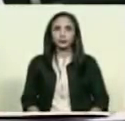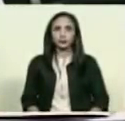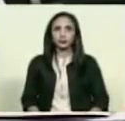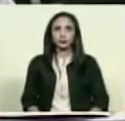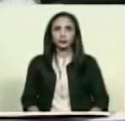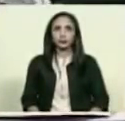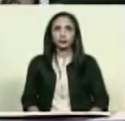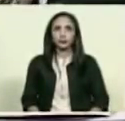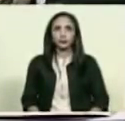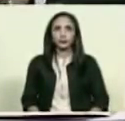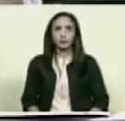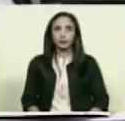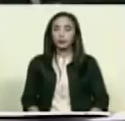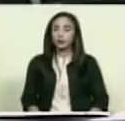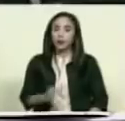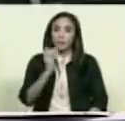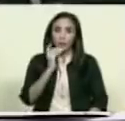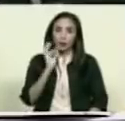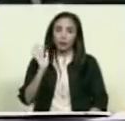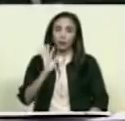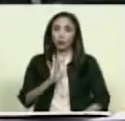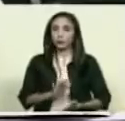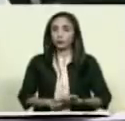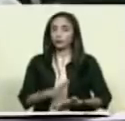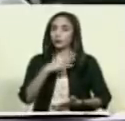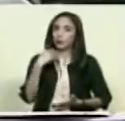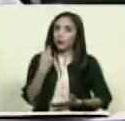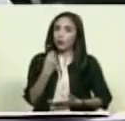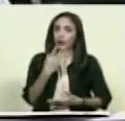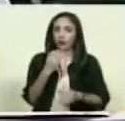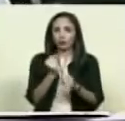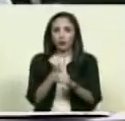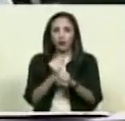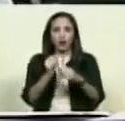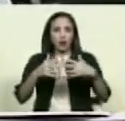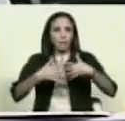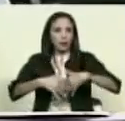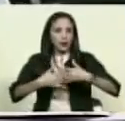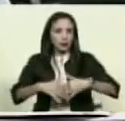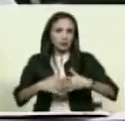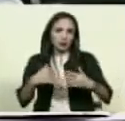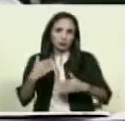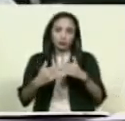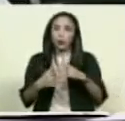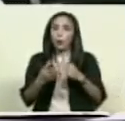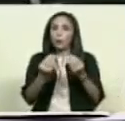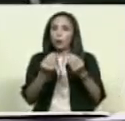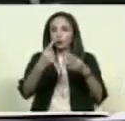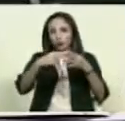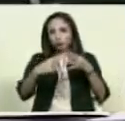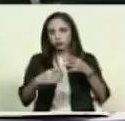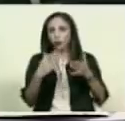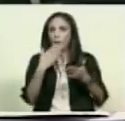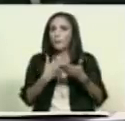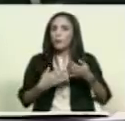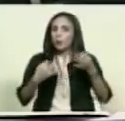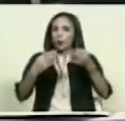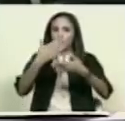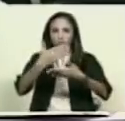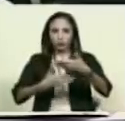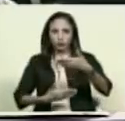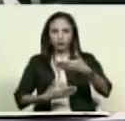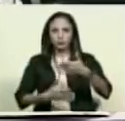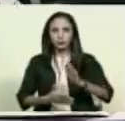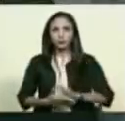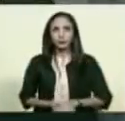generación empresaria, ¿por qué no decirlo? Y así hoy traemos un grupo de propuestas. Primero, que el plan Chamba Juvenil